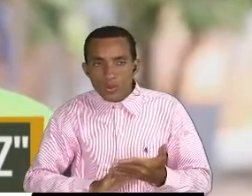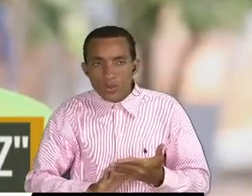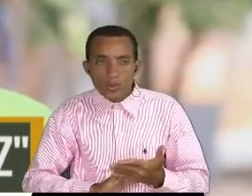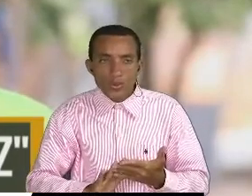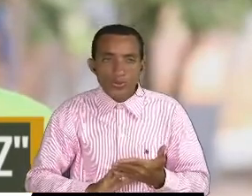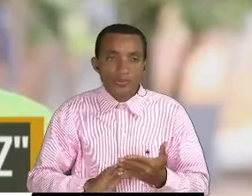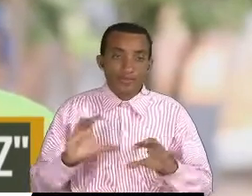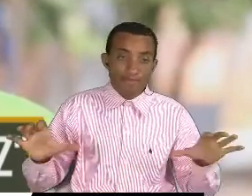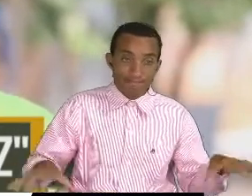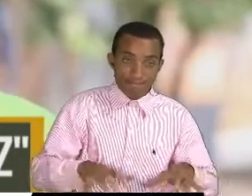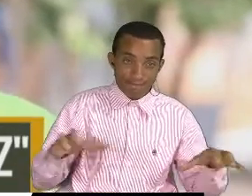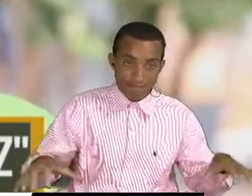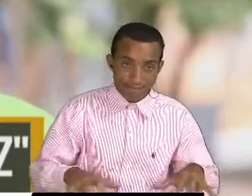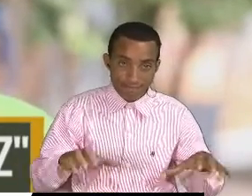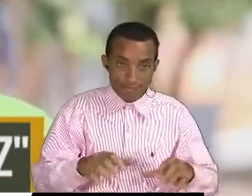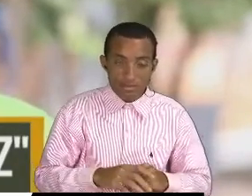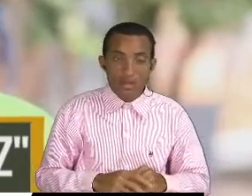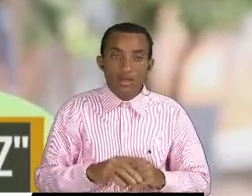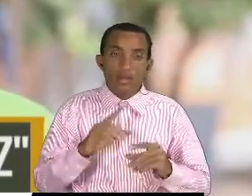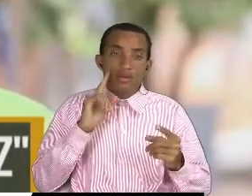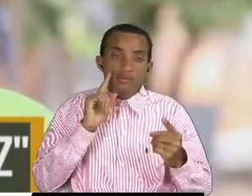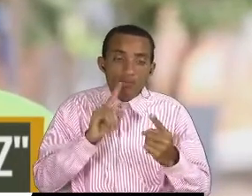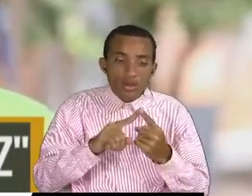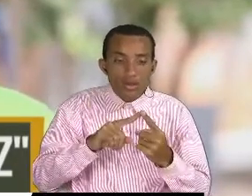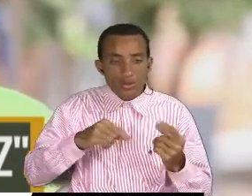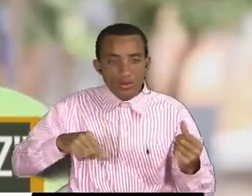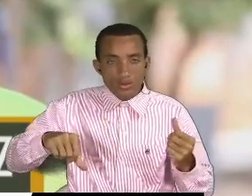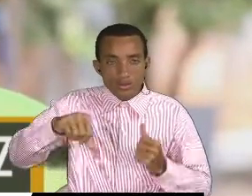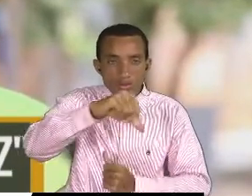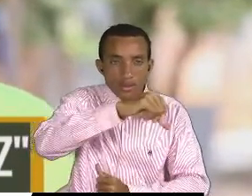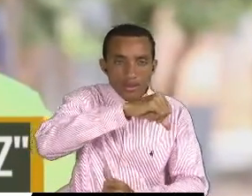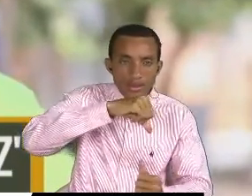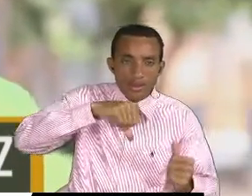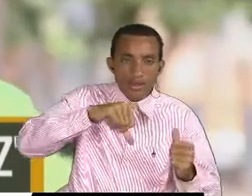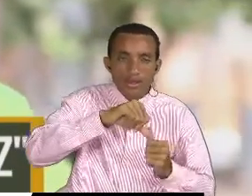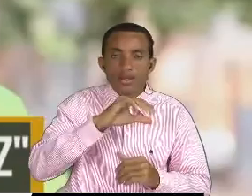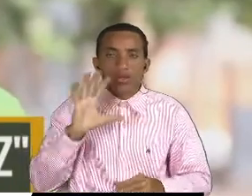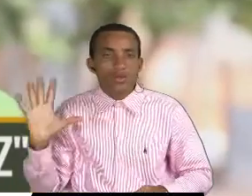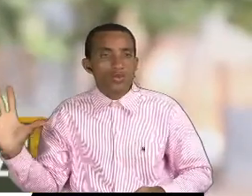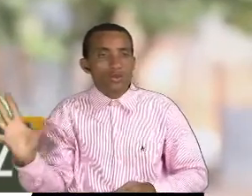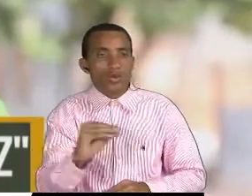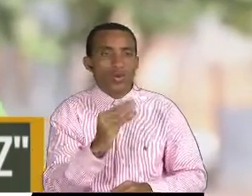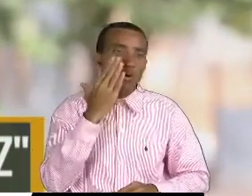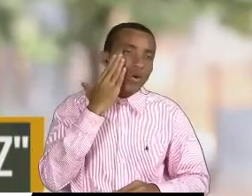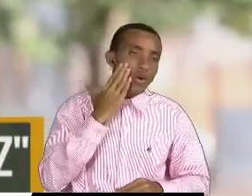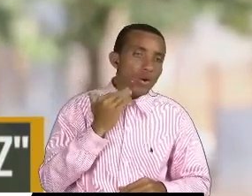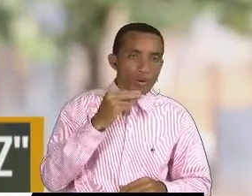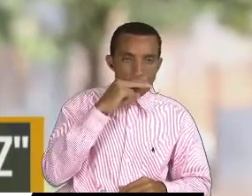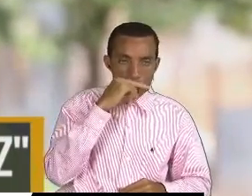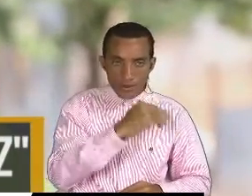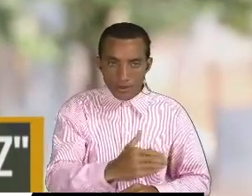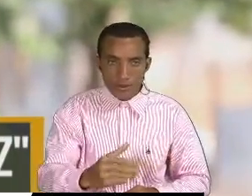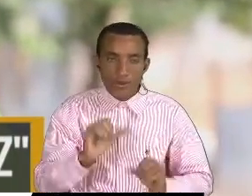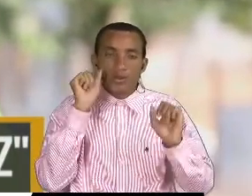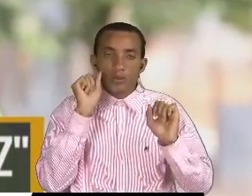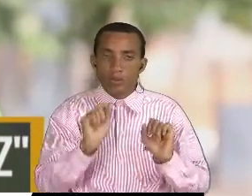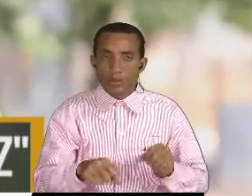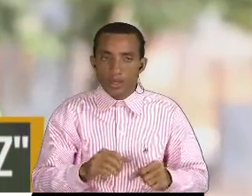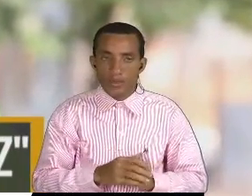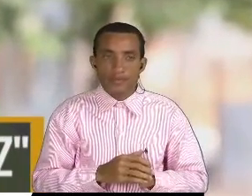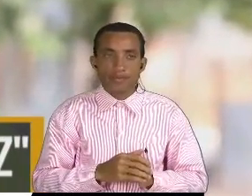las actividades realizadas en pro del parque, se logra que los jóvenes y los niños tengan un espacio para